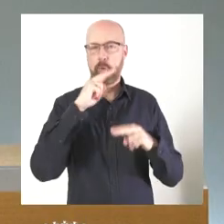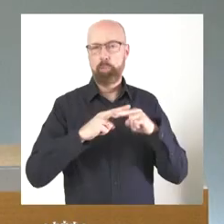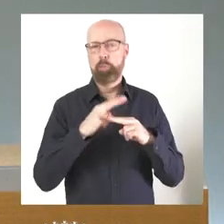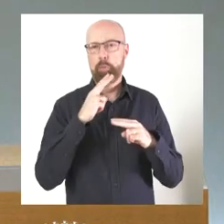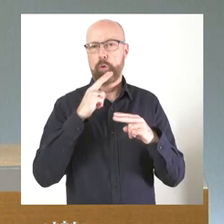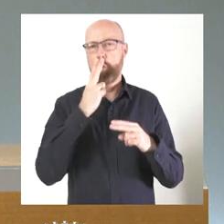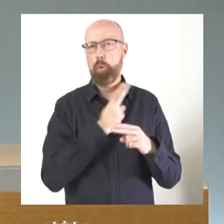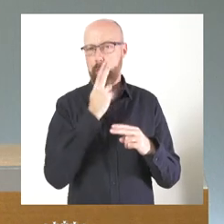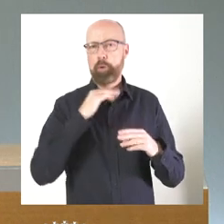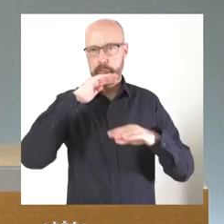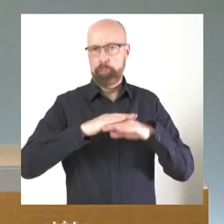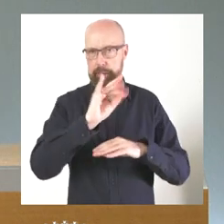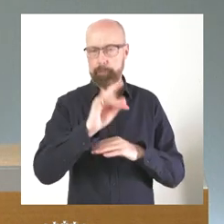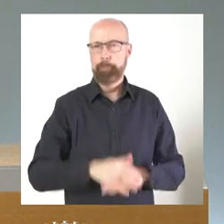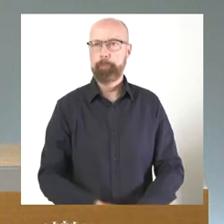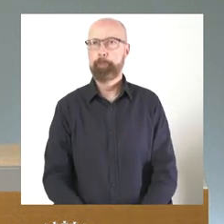Muchas gracias